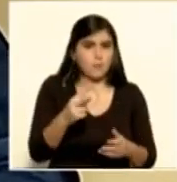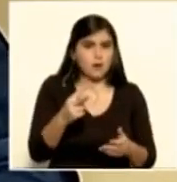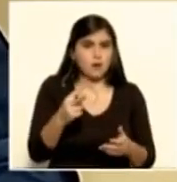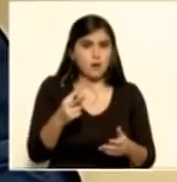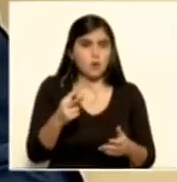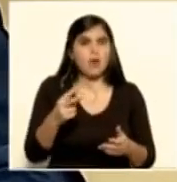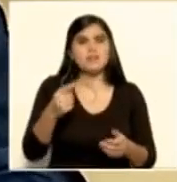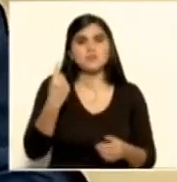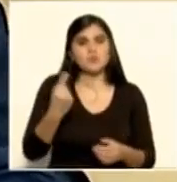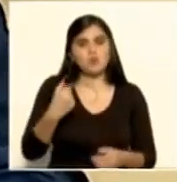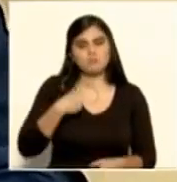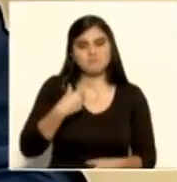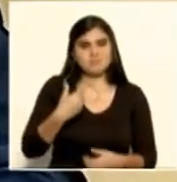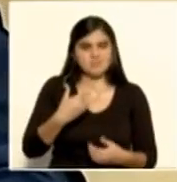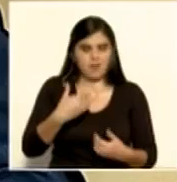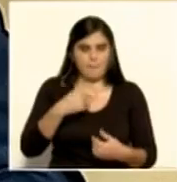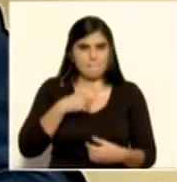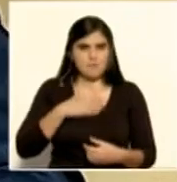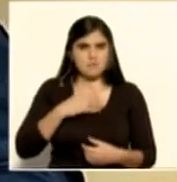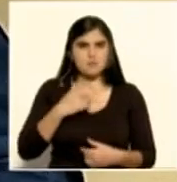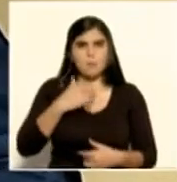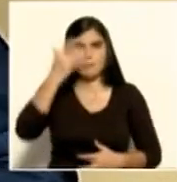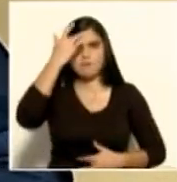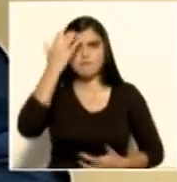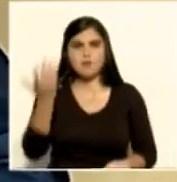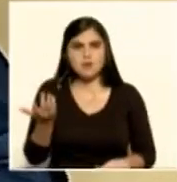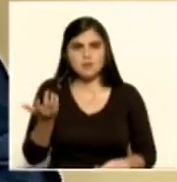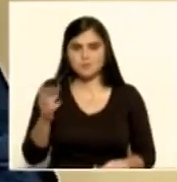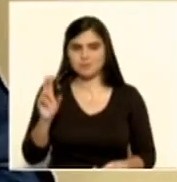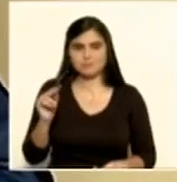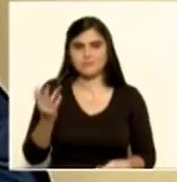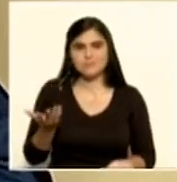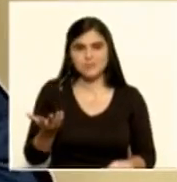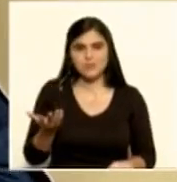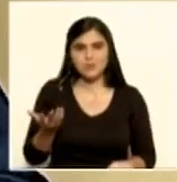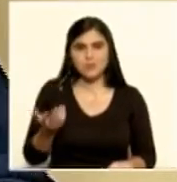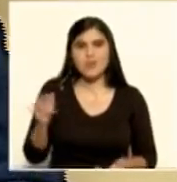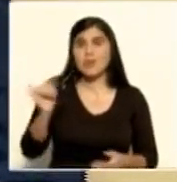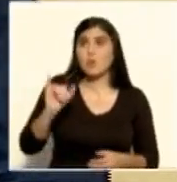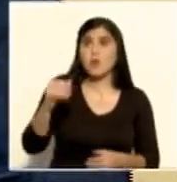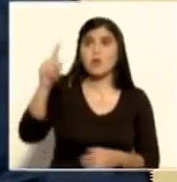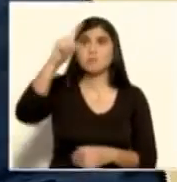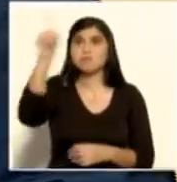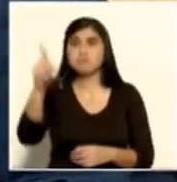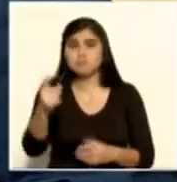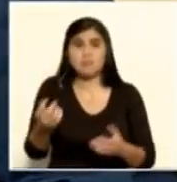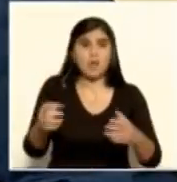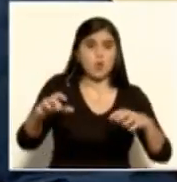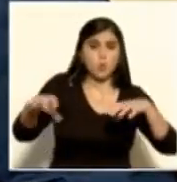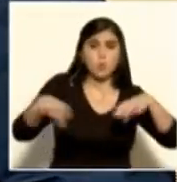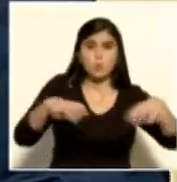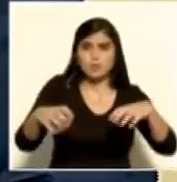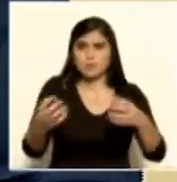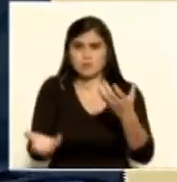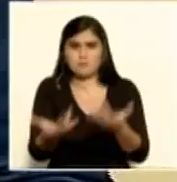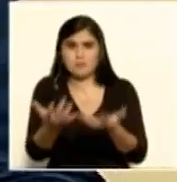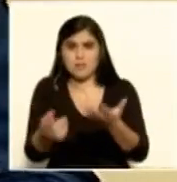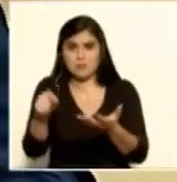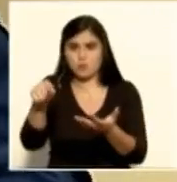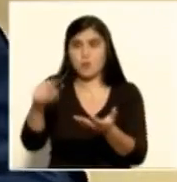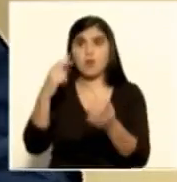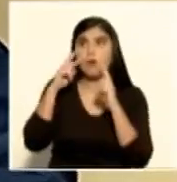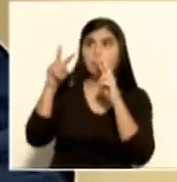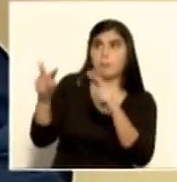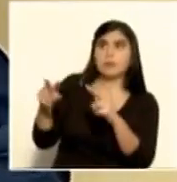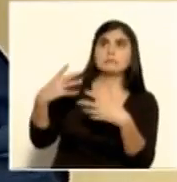A diferencia del huracán, a diferencia del sismo o a diferencia de un incendio o una explosión. Por eso